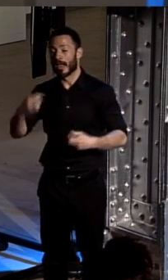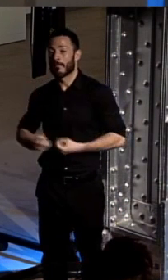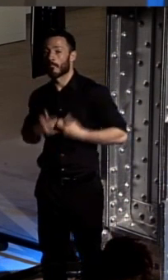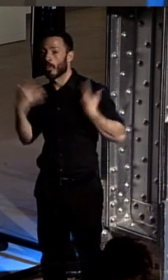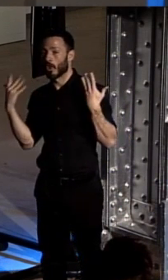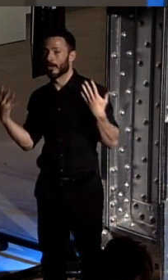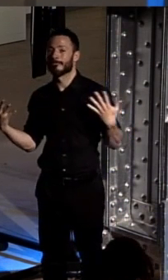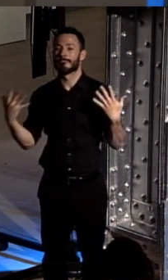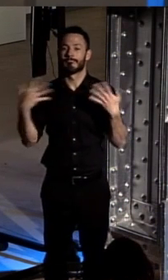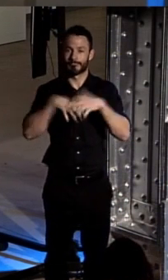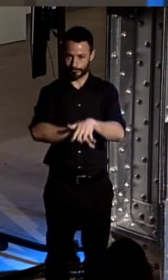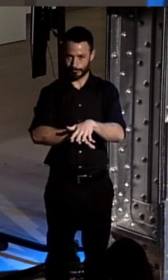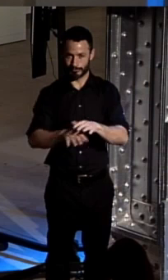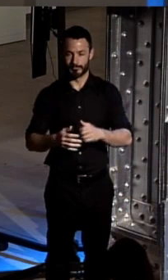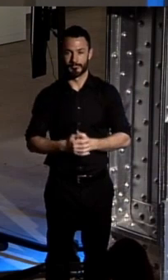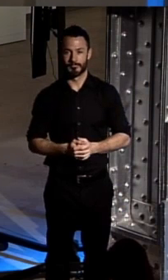emociones.